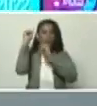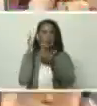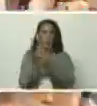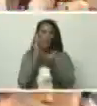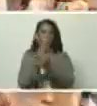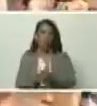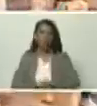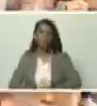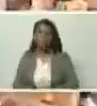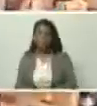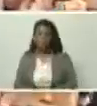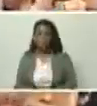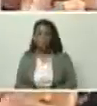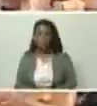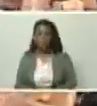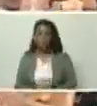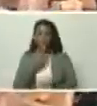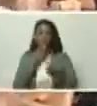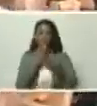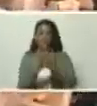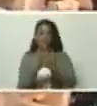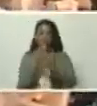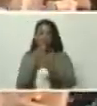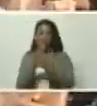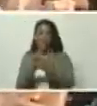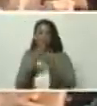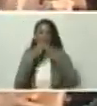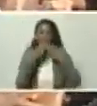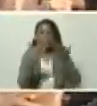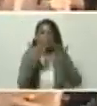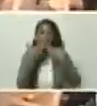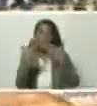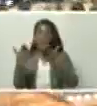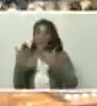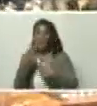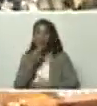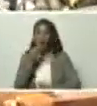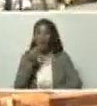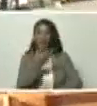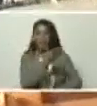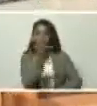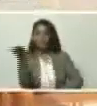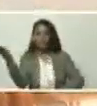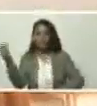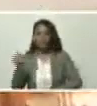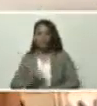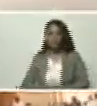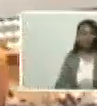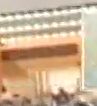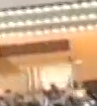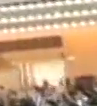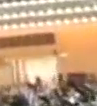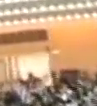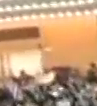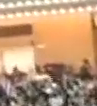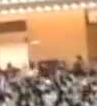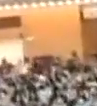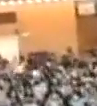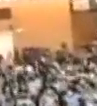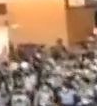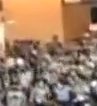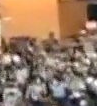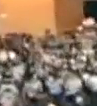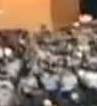siempre! Gracias, muchas gracias, gracias, muchachos. Han sido las palabras